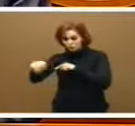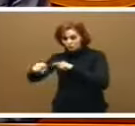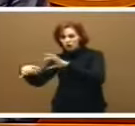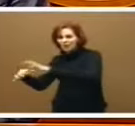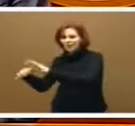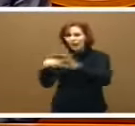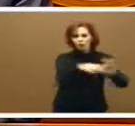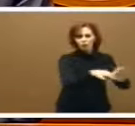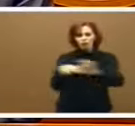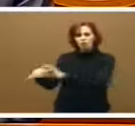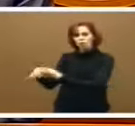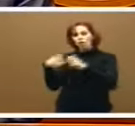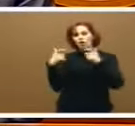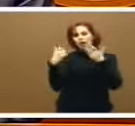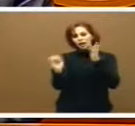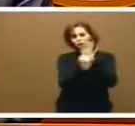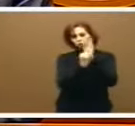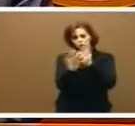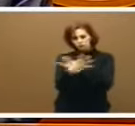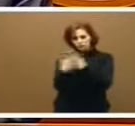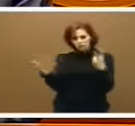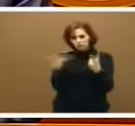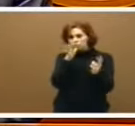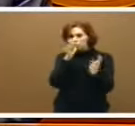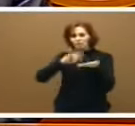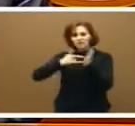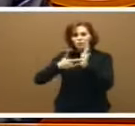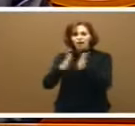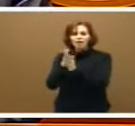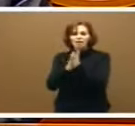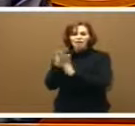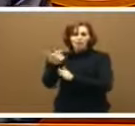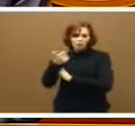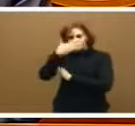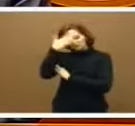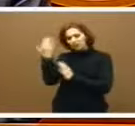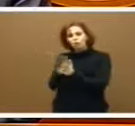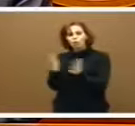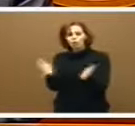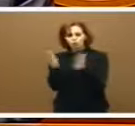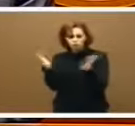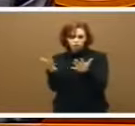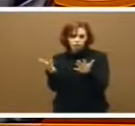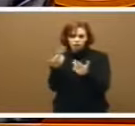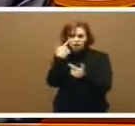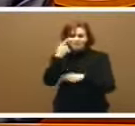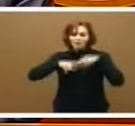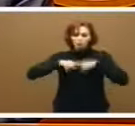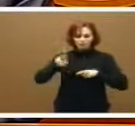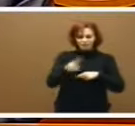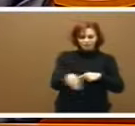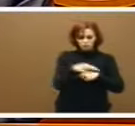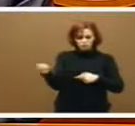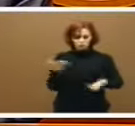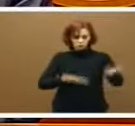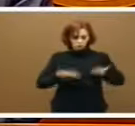ya que en ambos preceptos se establecía un sistema de incentivos o porcentaje de retribuciones vinculado a los resultados de la evaluación